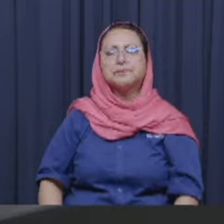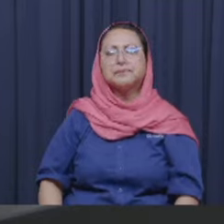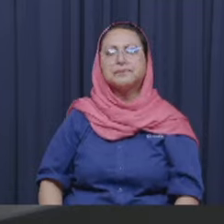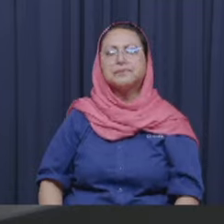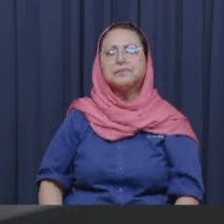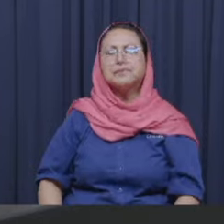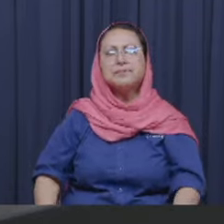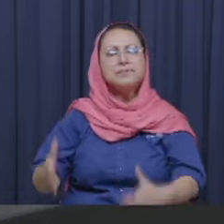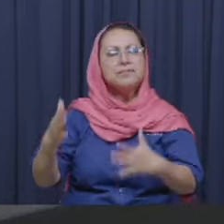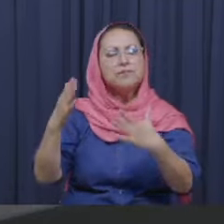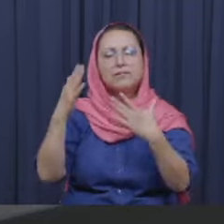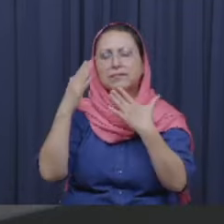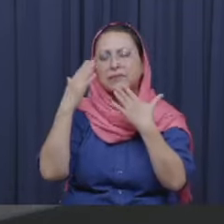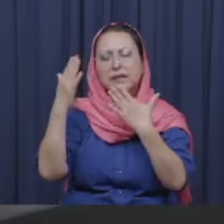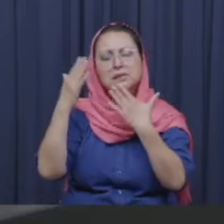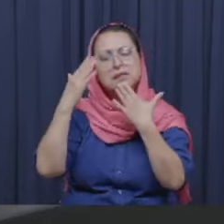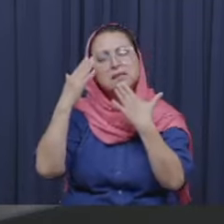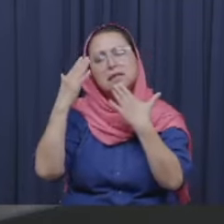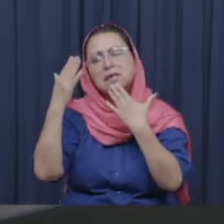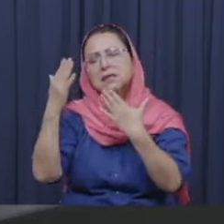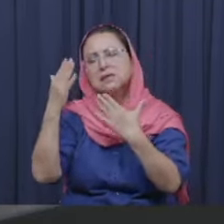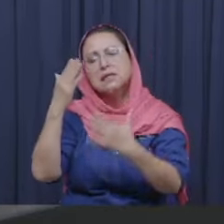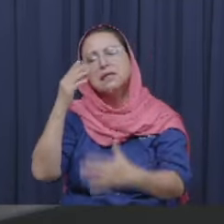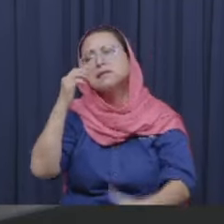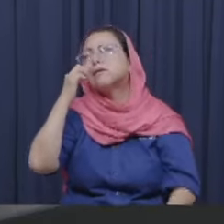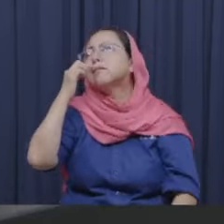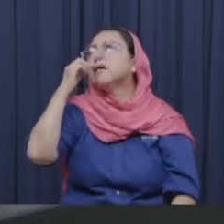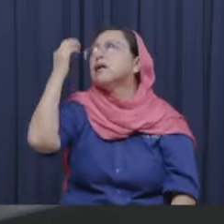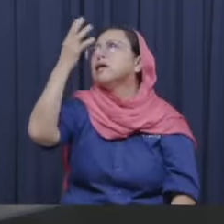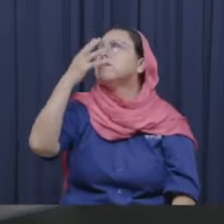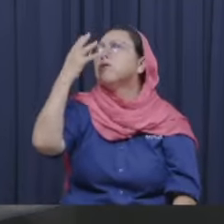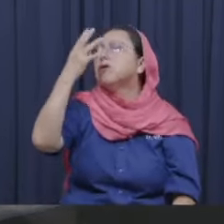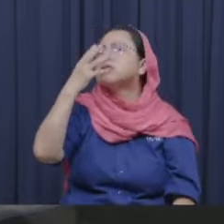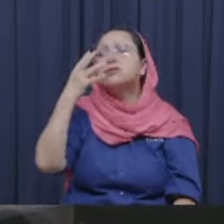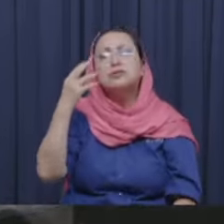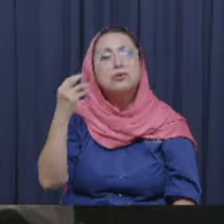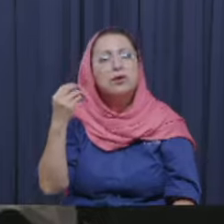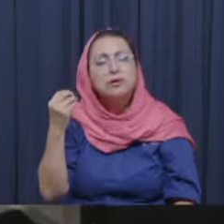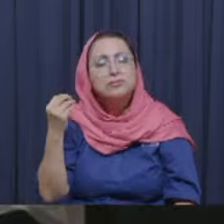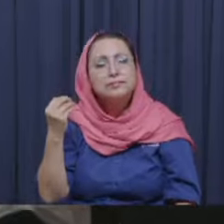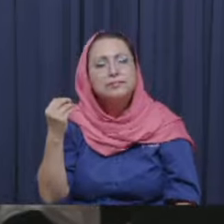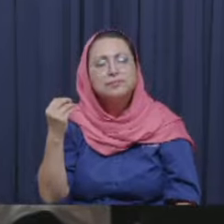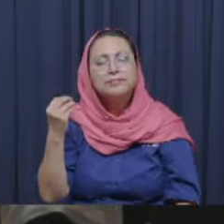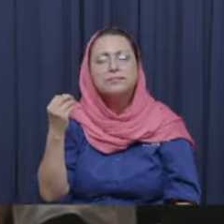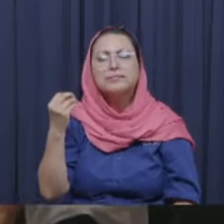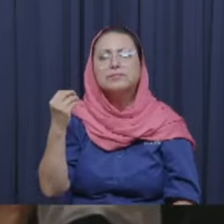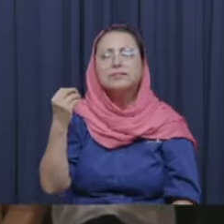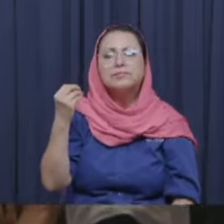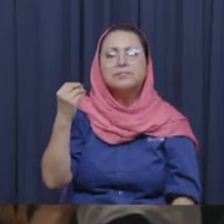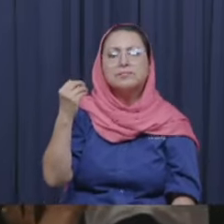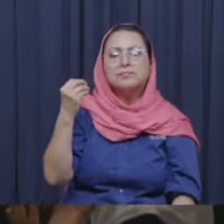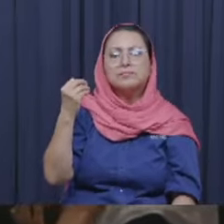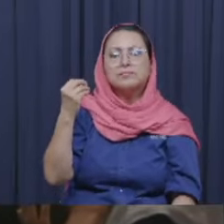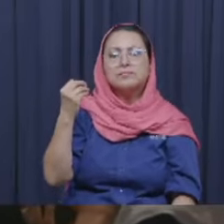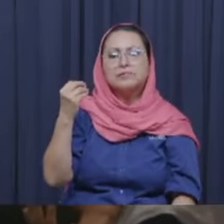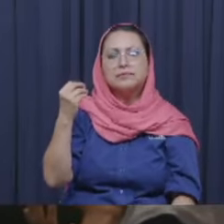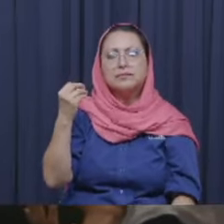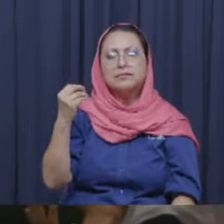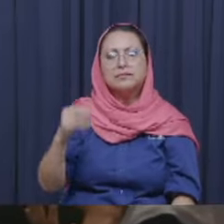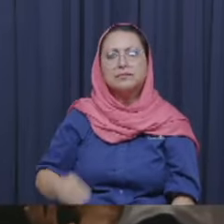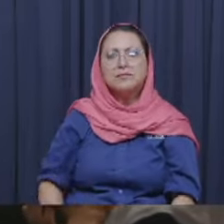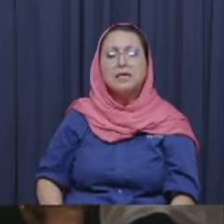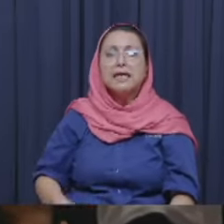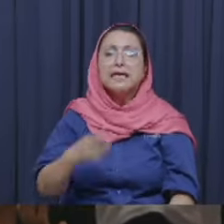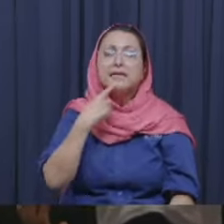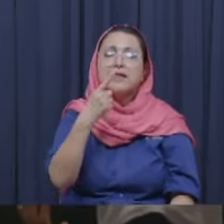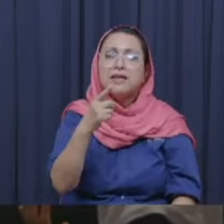Eso es, hermano, no salga de este fluir tan hermoso que hay en medio de nosotros. Quiero solicitarle a aquellos hermanos